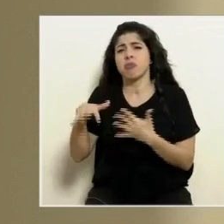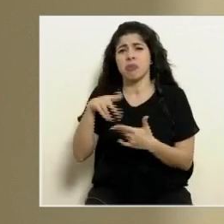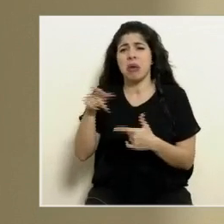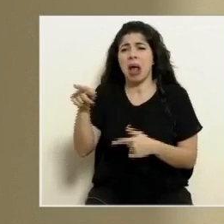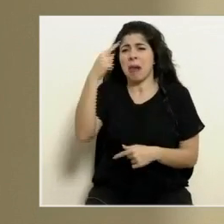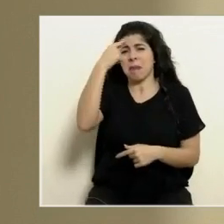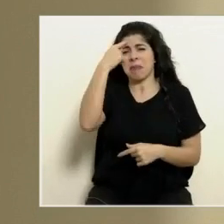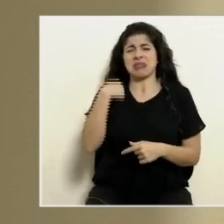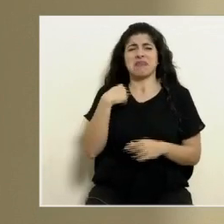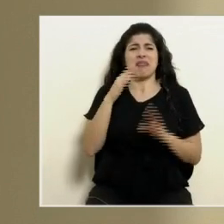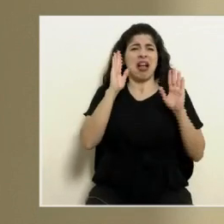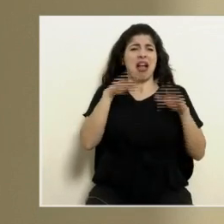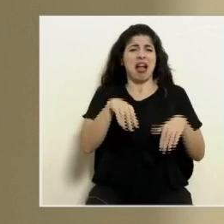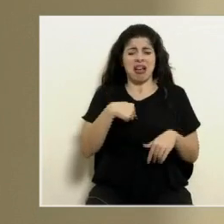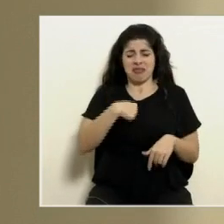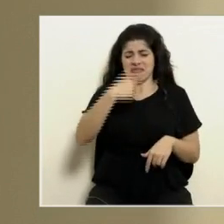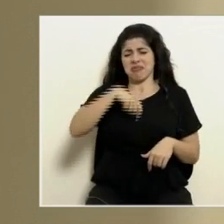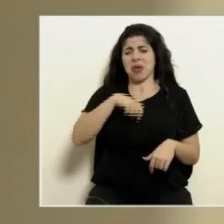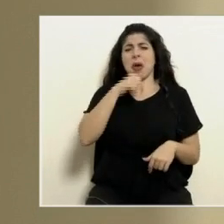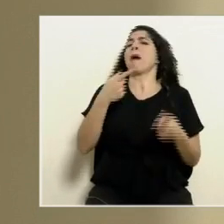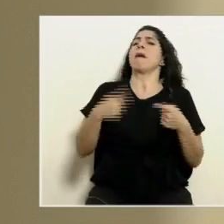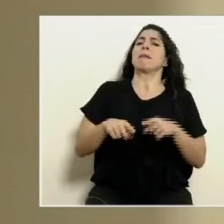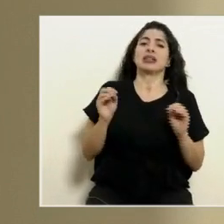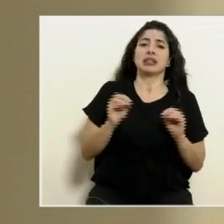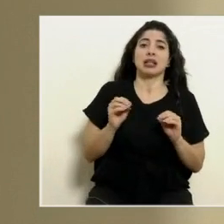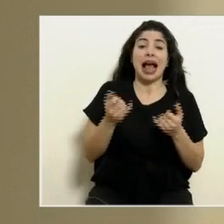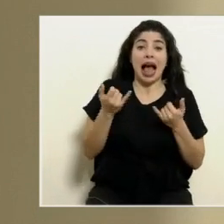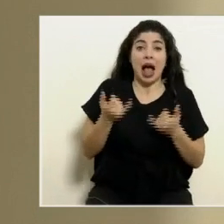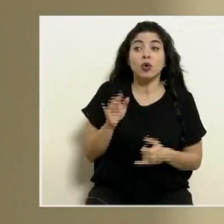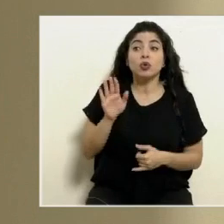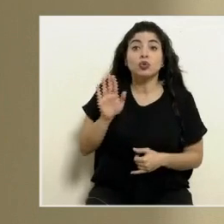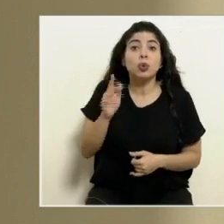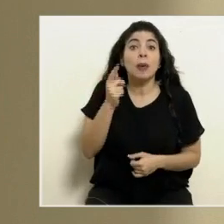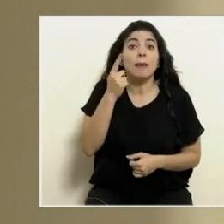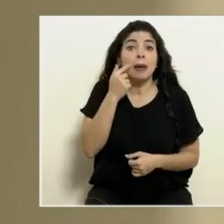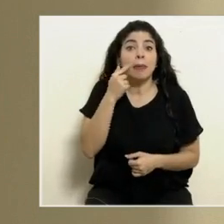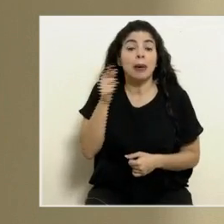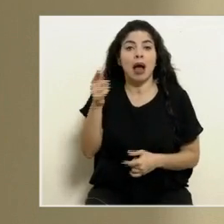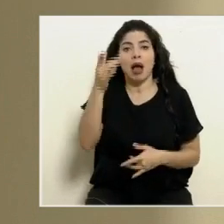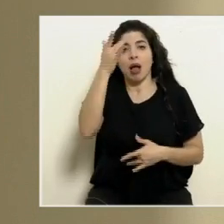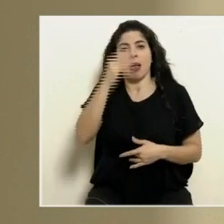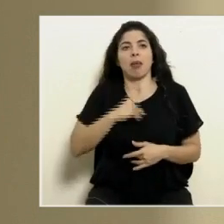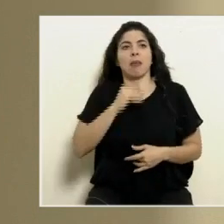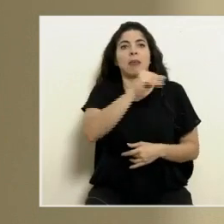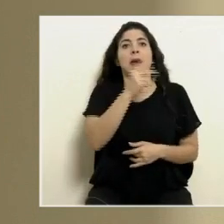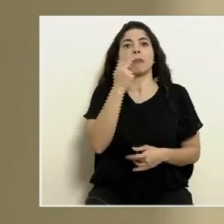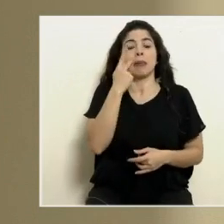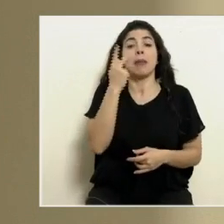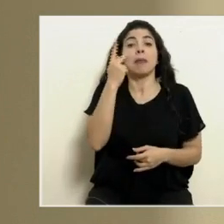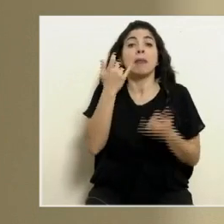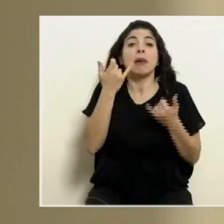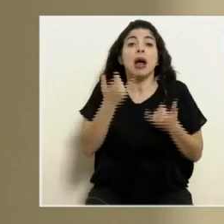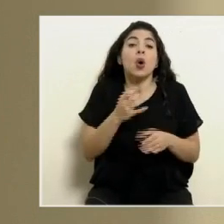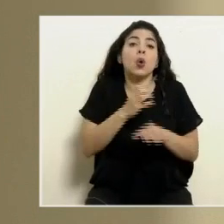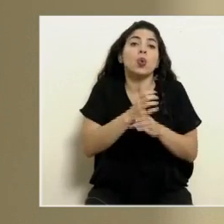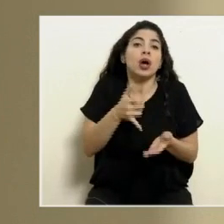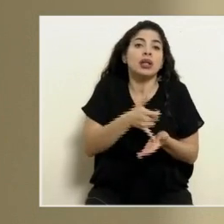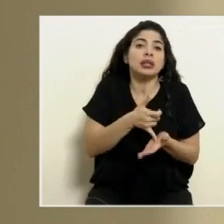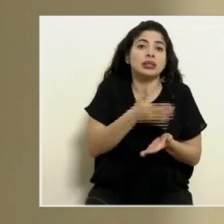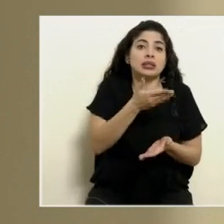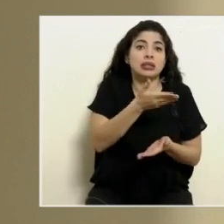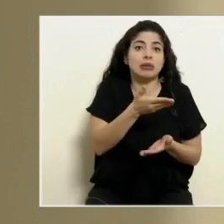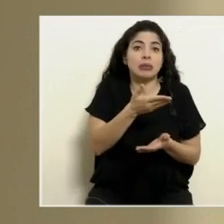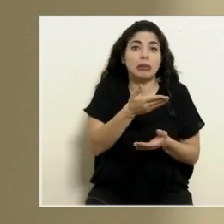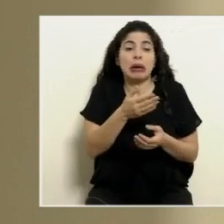pensó que nunca le iba a pasar nada a él, y en ese momento su papá, él lo infectó y está en una UCI, debatiéndose entre la vida y la